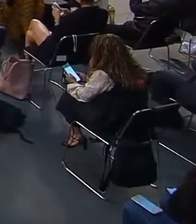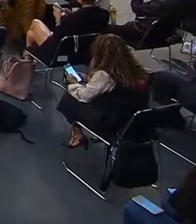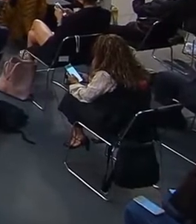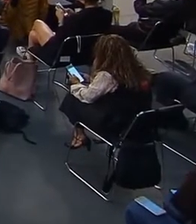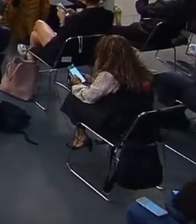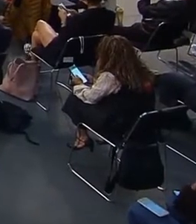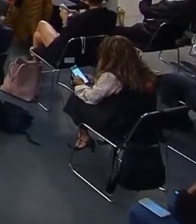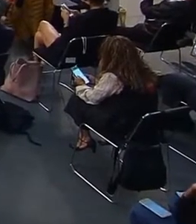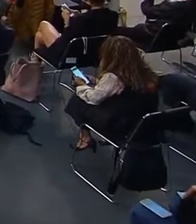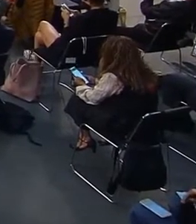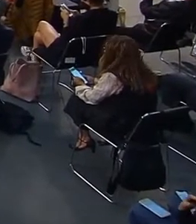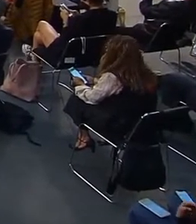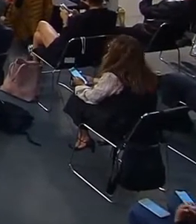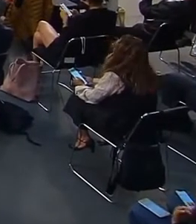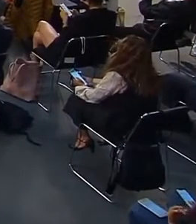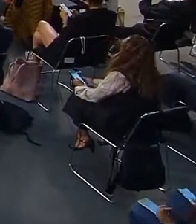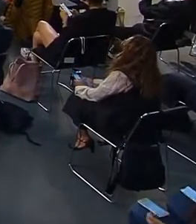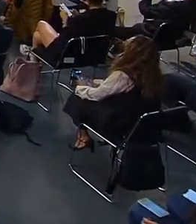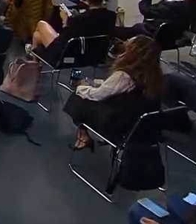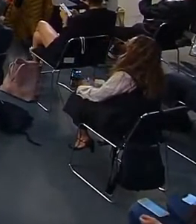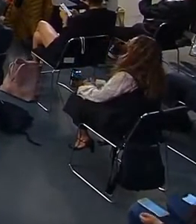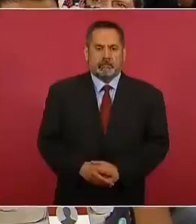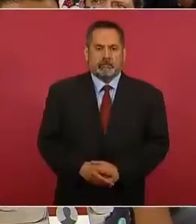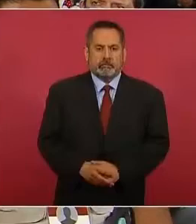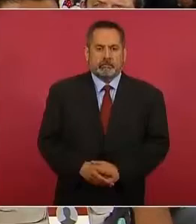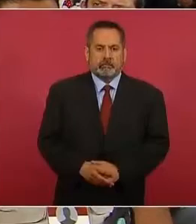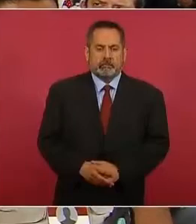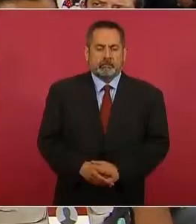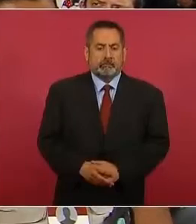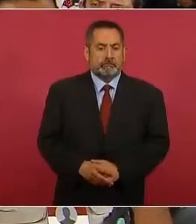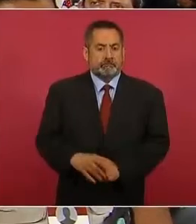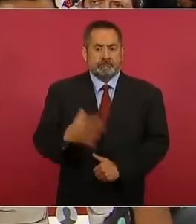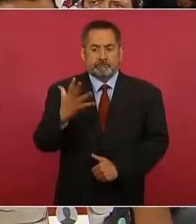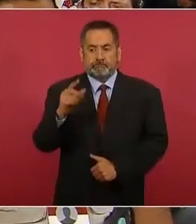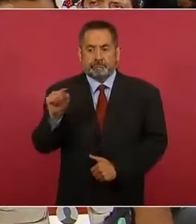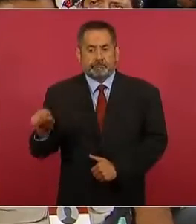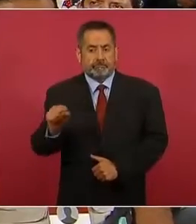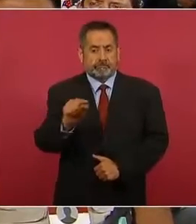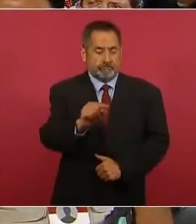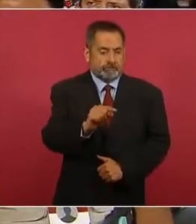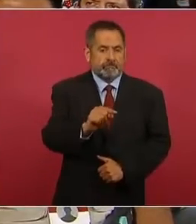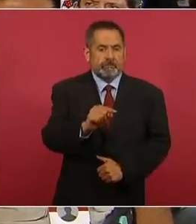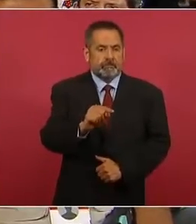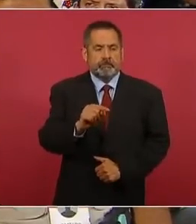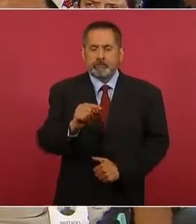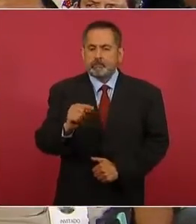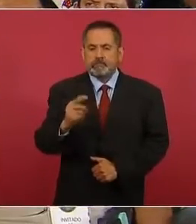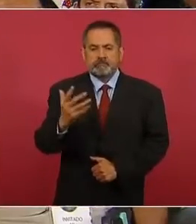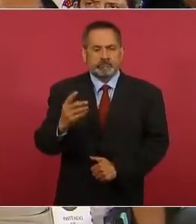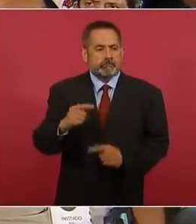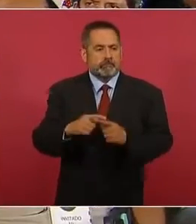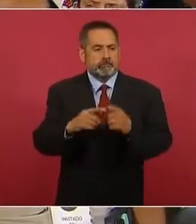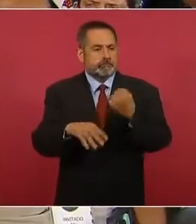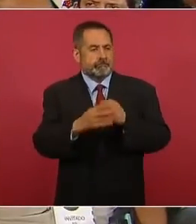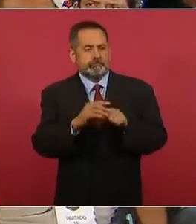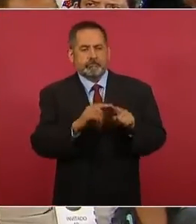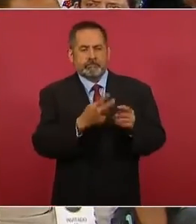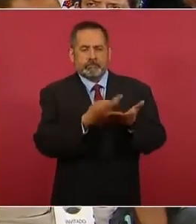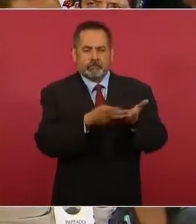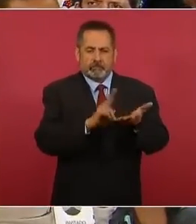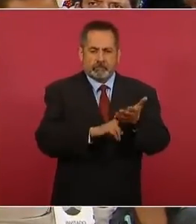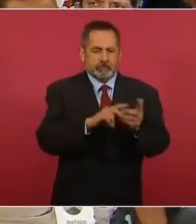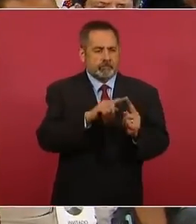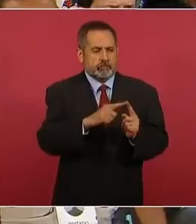solo 5 usan combustóleo. Las otras 14 son duales, o sea, pueden hacer con